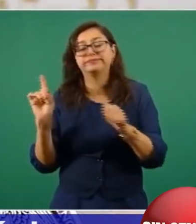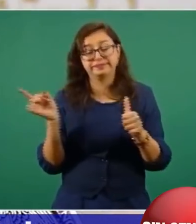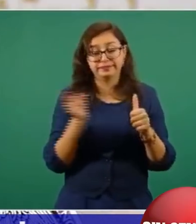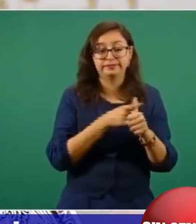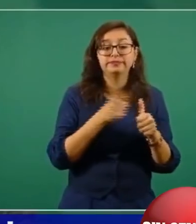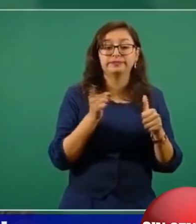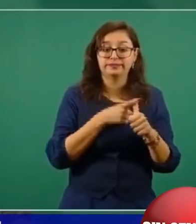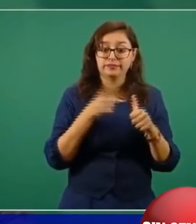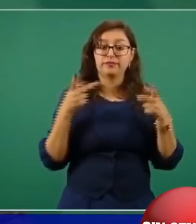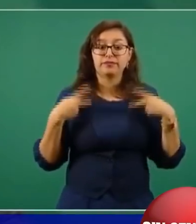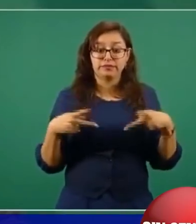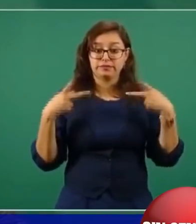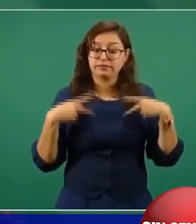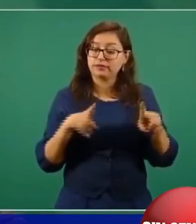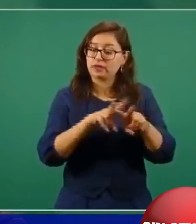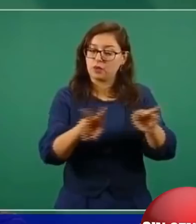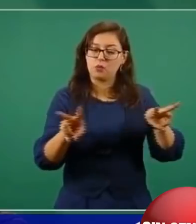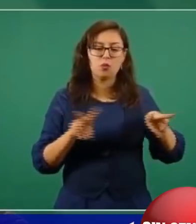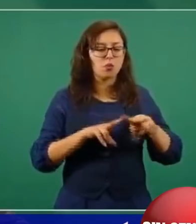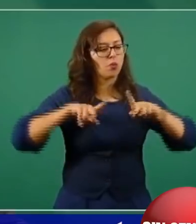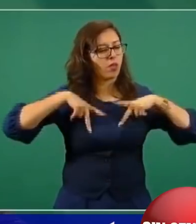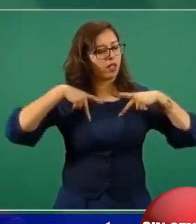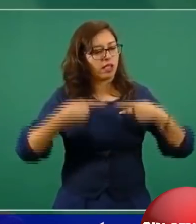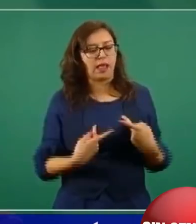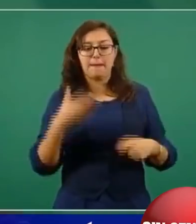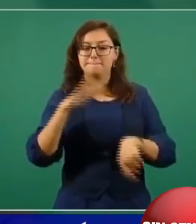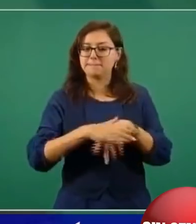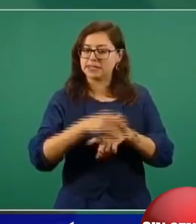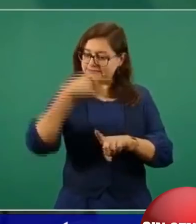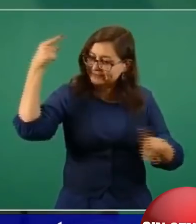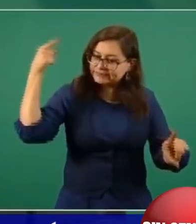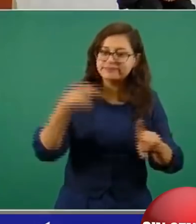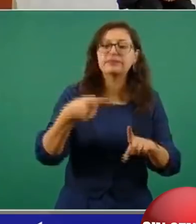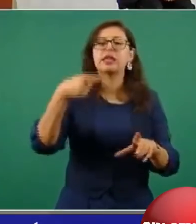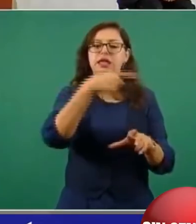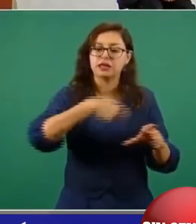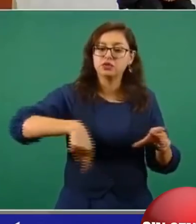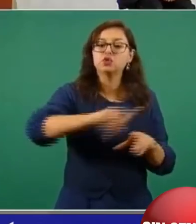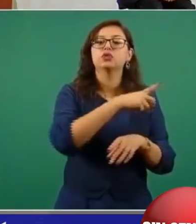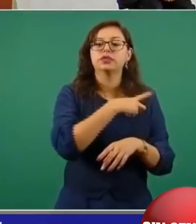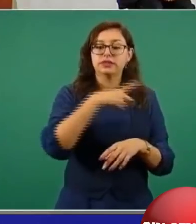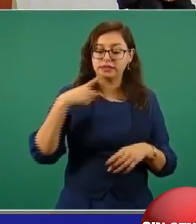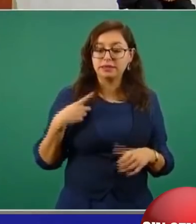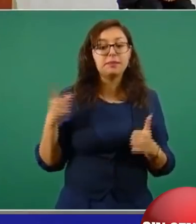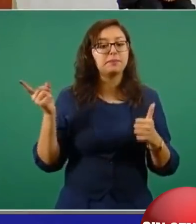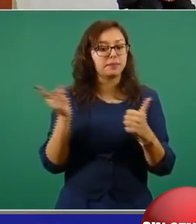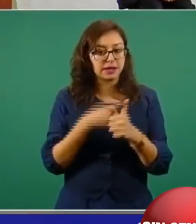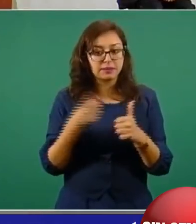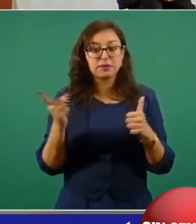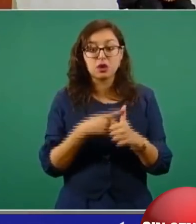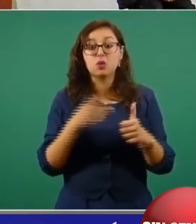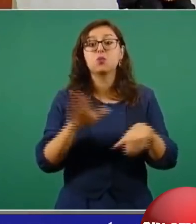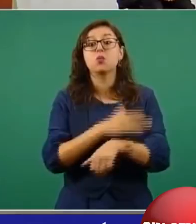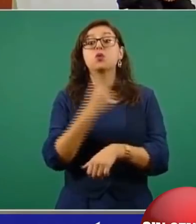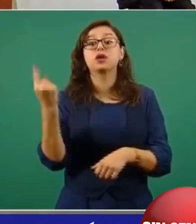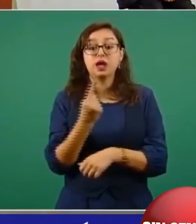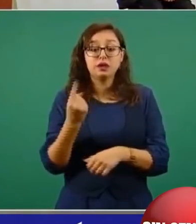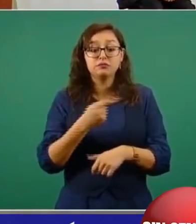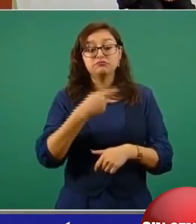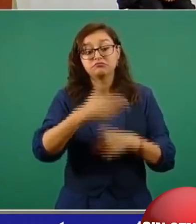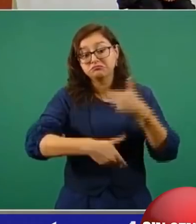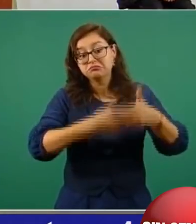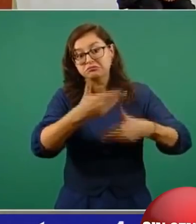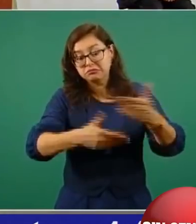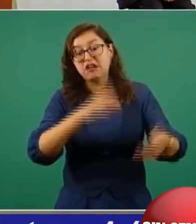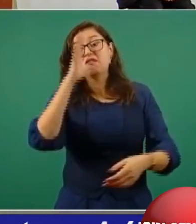que tienen la mayor vulnerabilidad social, porque son las personas que pueden tener mayor riesgo de desenlaces desafortunados.